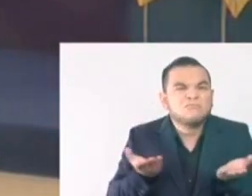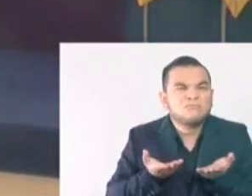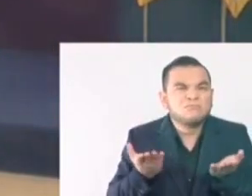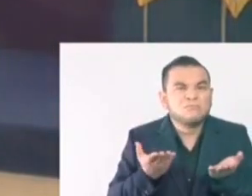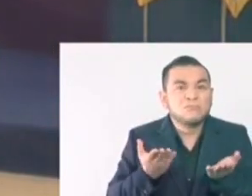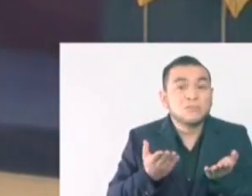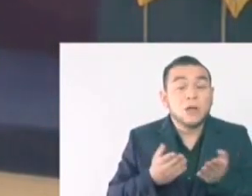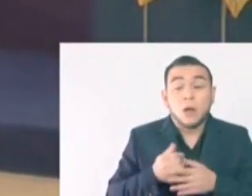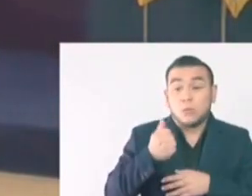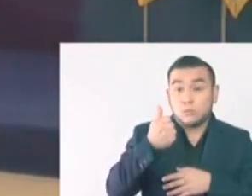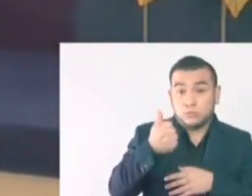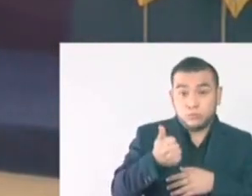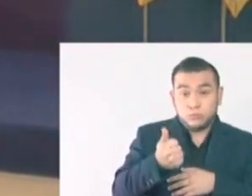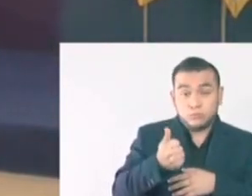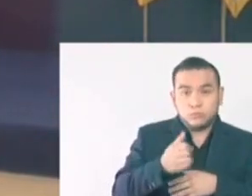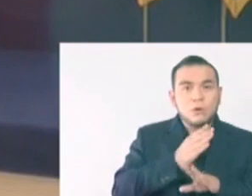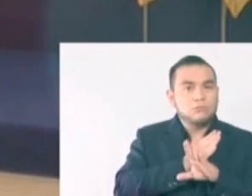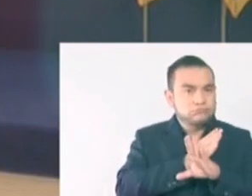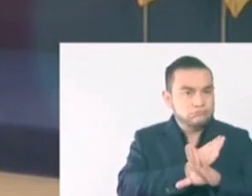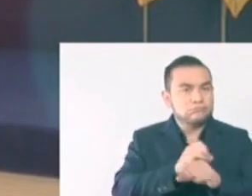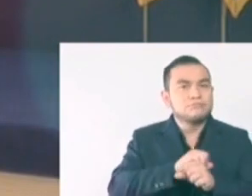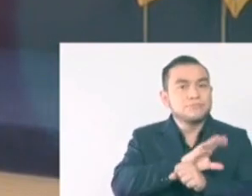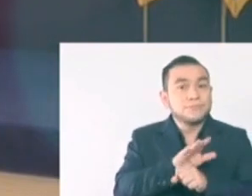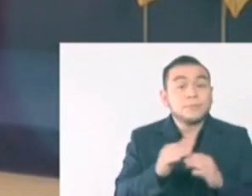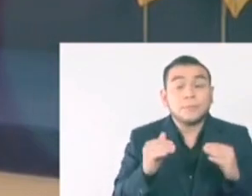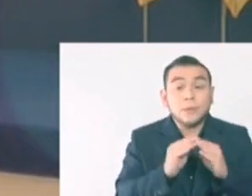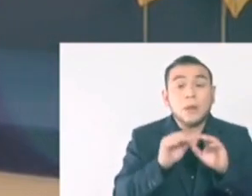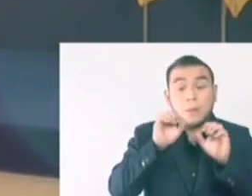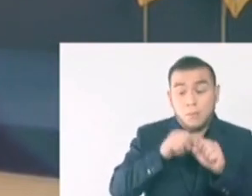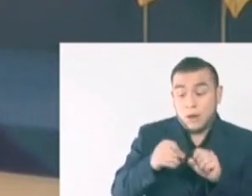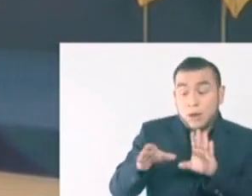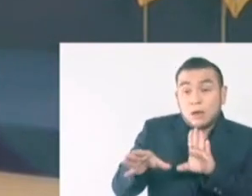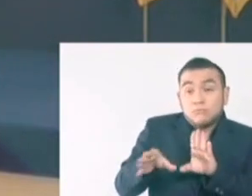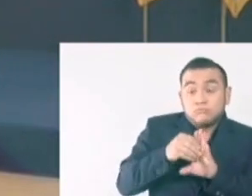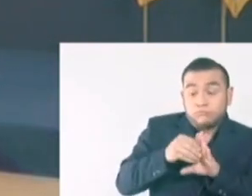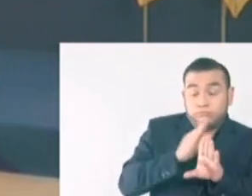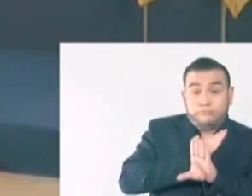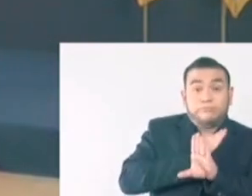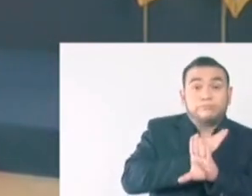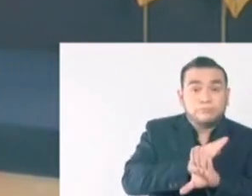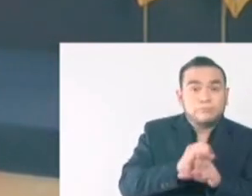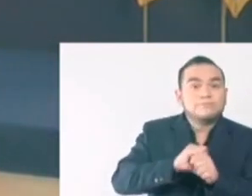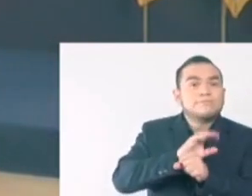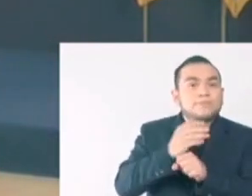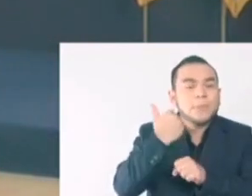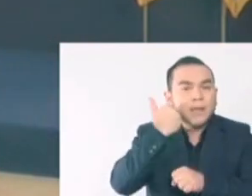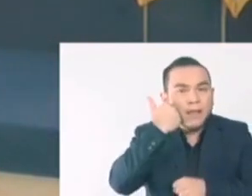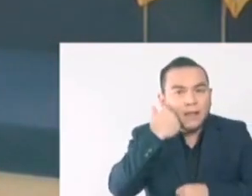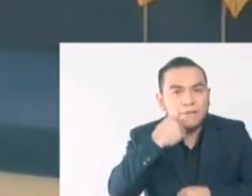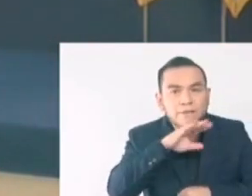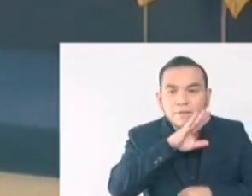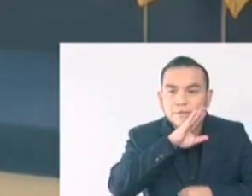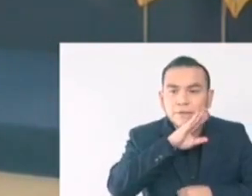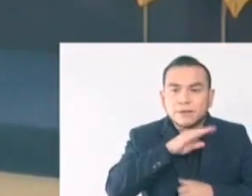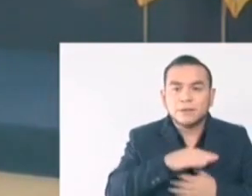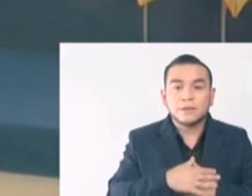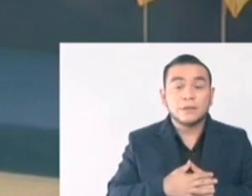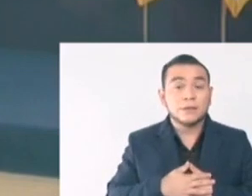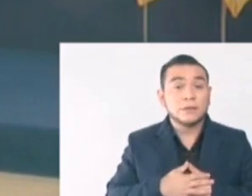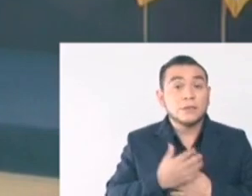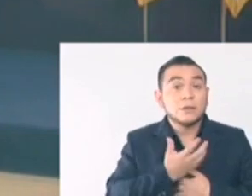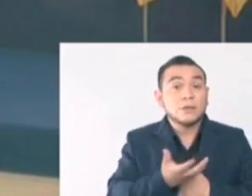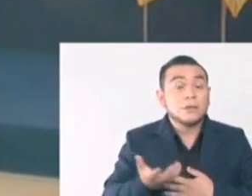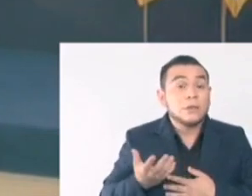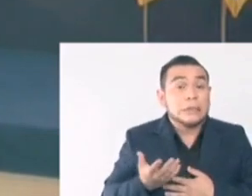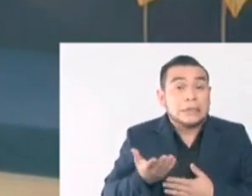es altamente efectiva, sino de que además reduce la posibilidad de transmitir el virus